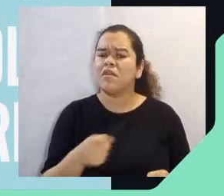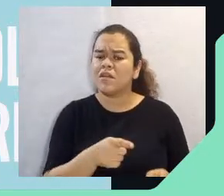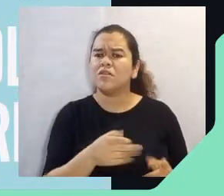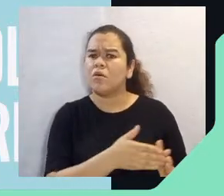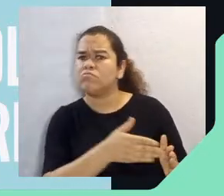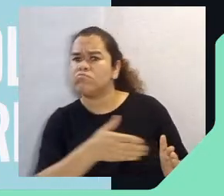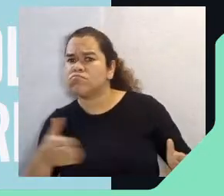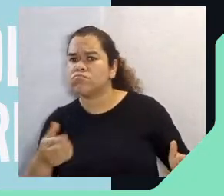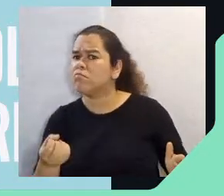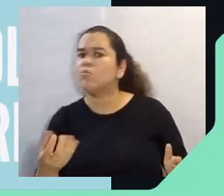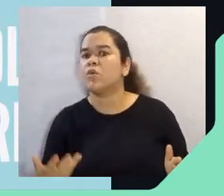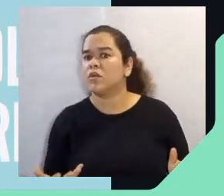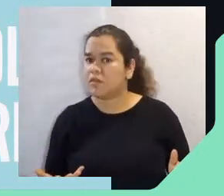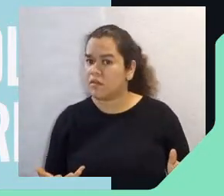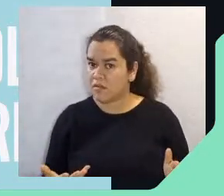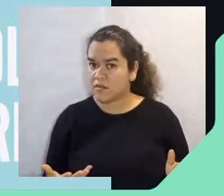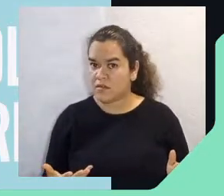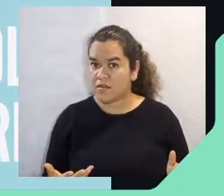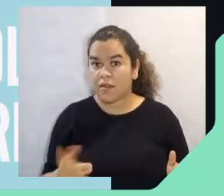está planteado así?